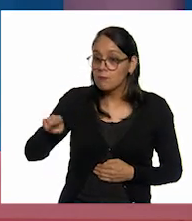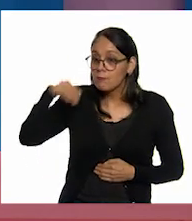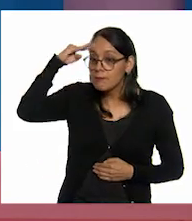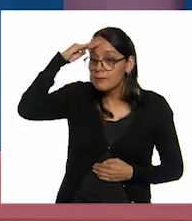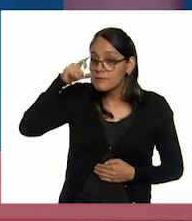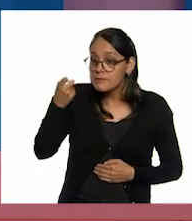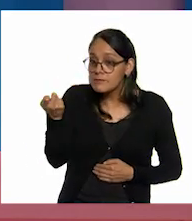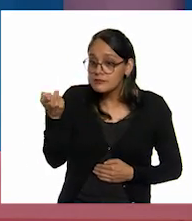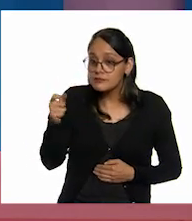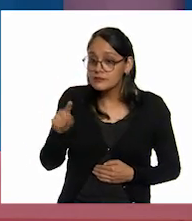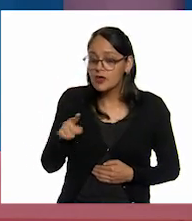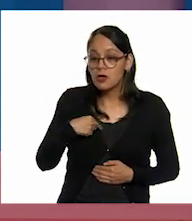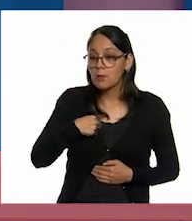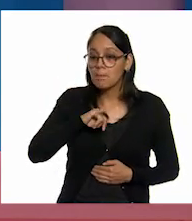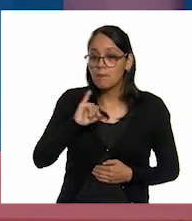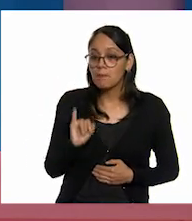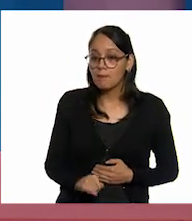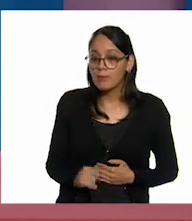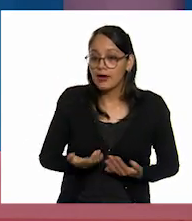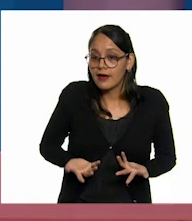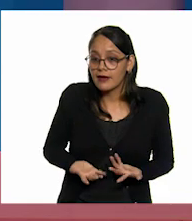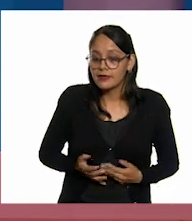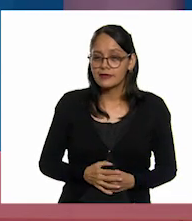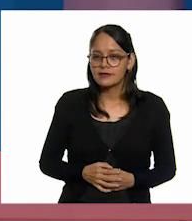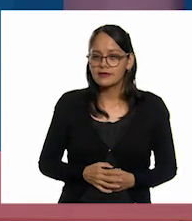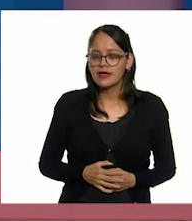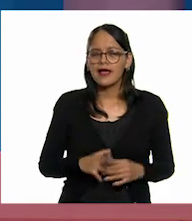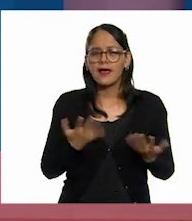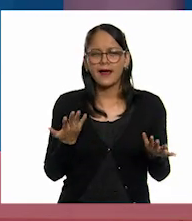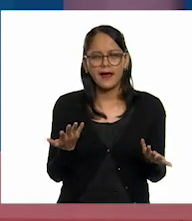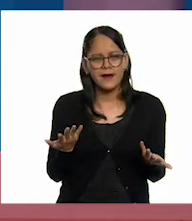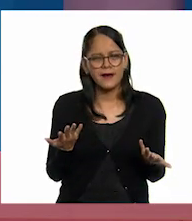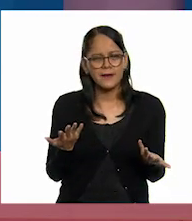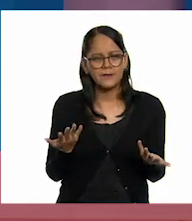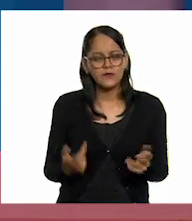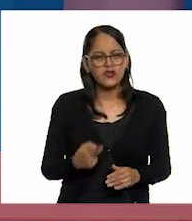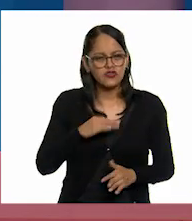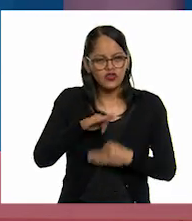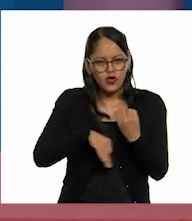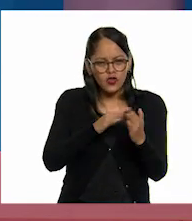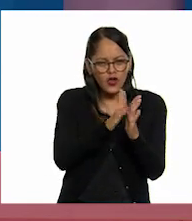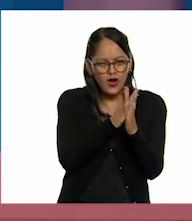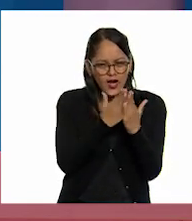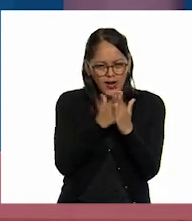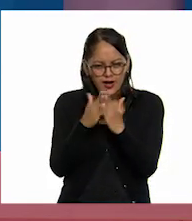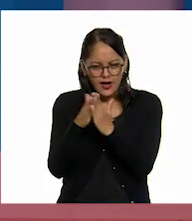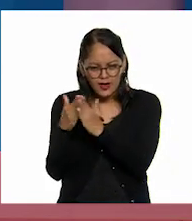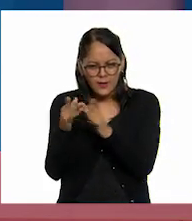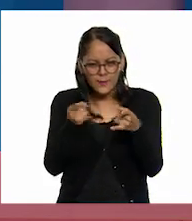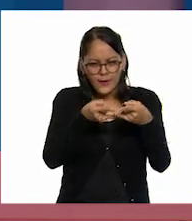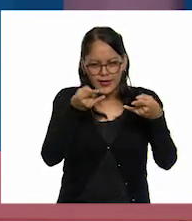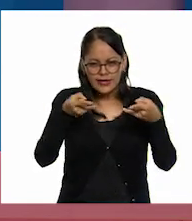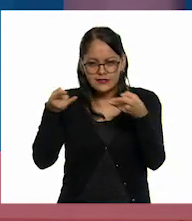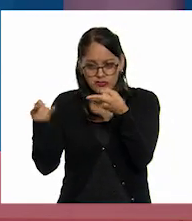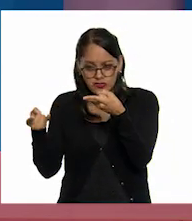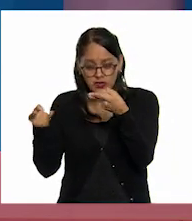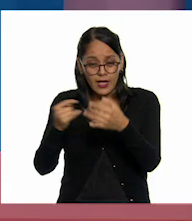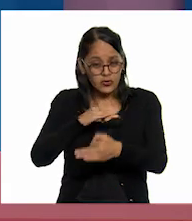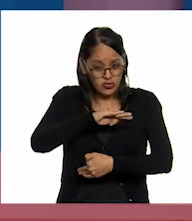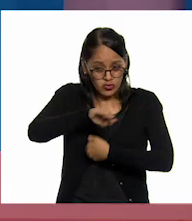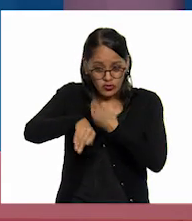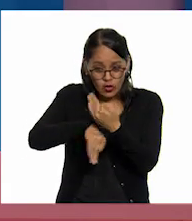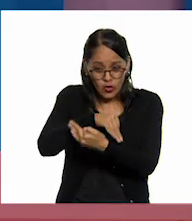pensado así. Entonces, todo lo que dicen en los cuentos y en la literatura, ¿todo eso